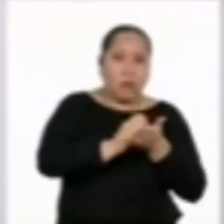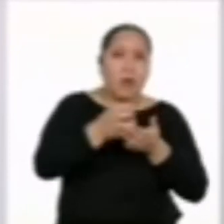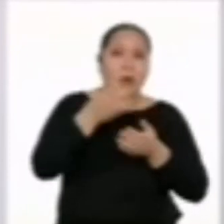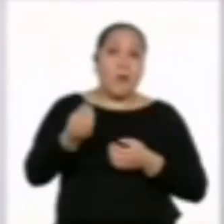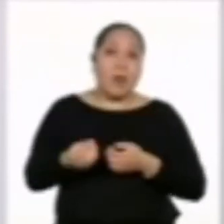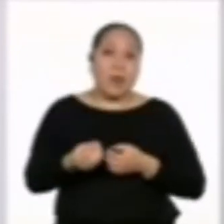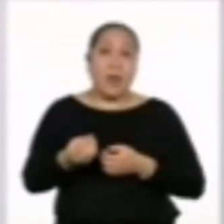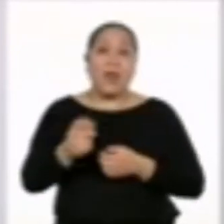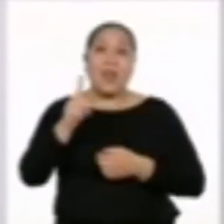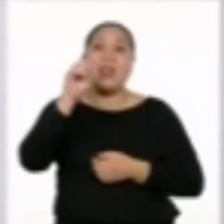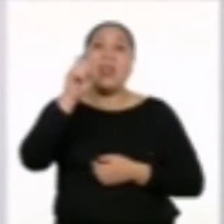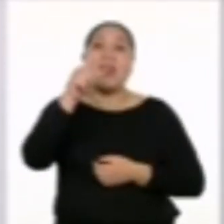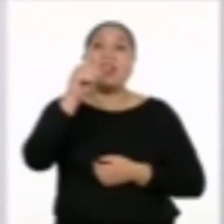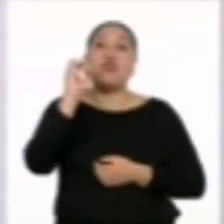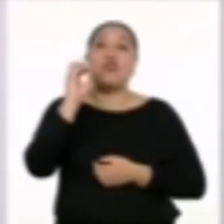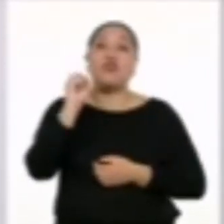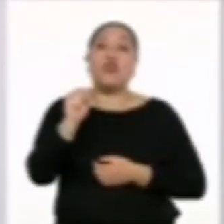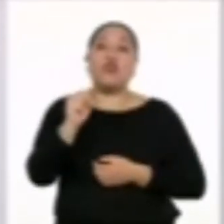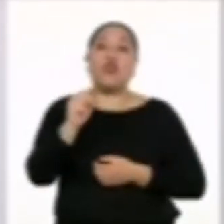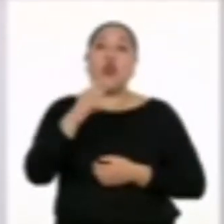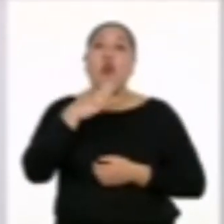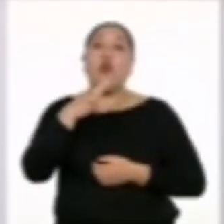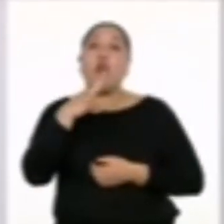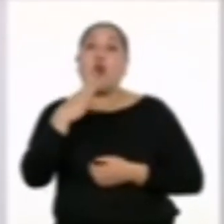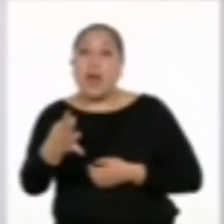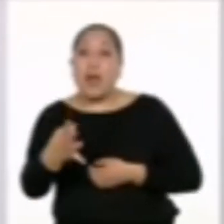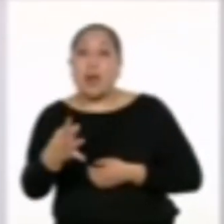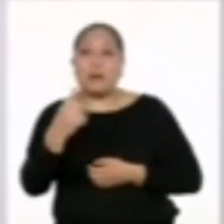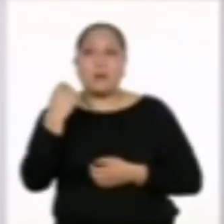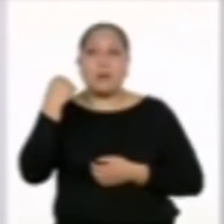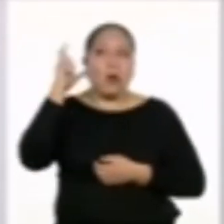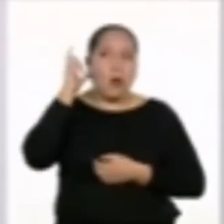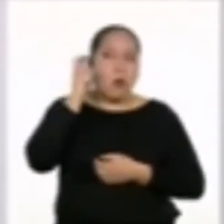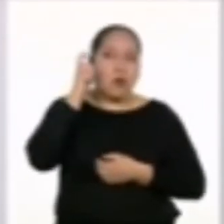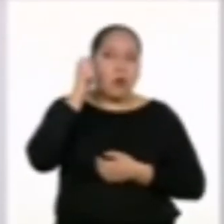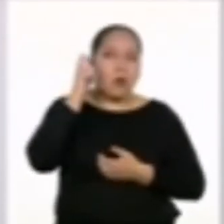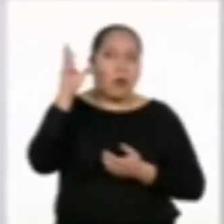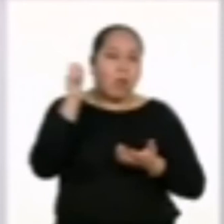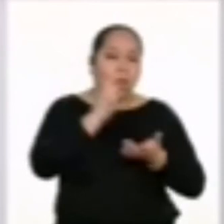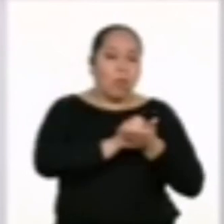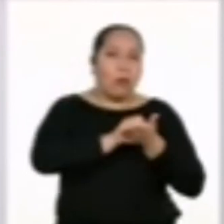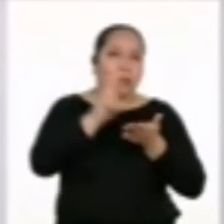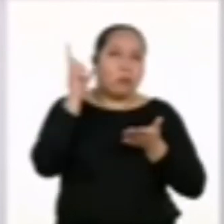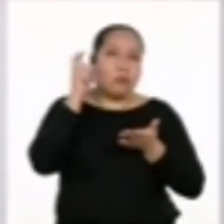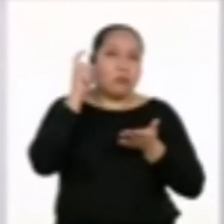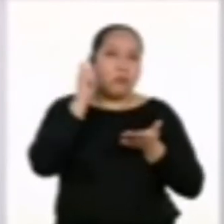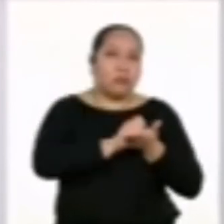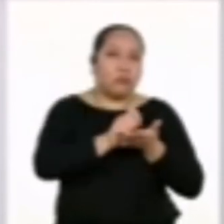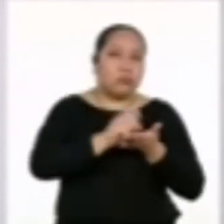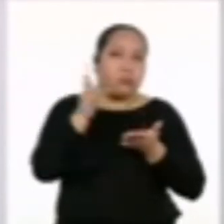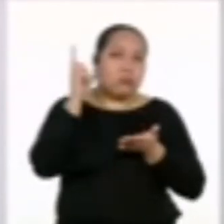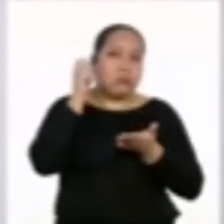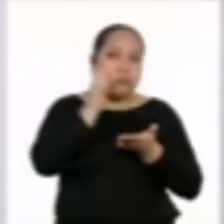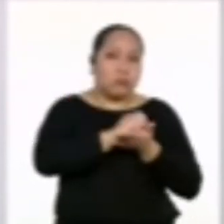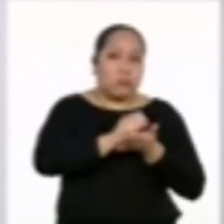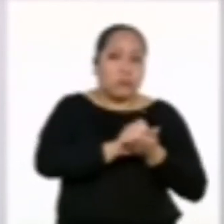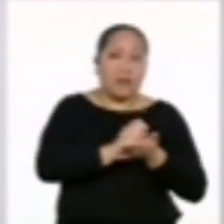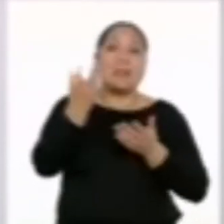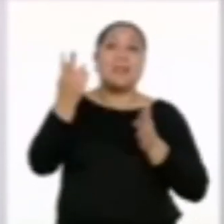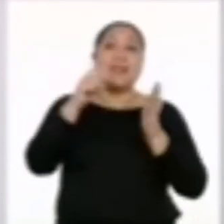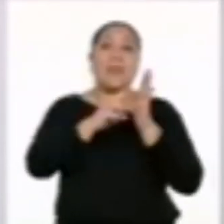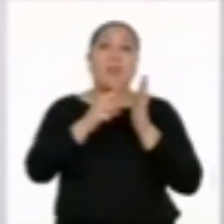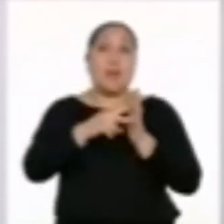orales los recibimos y procesamos en tiempo real, es decir, mientras los oímos, y eso significa